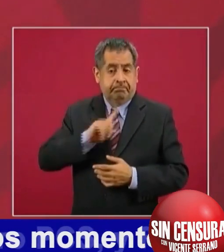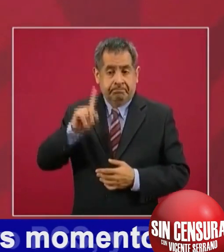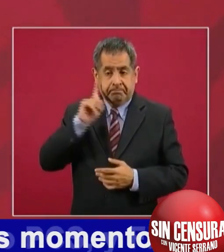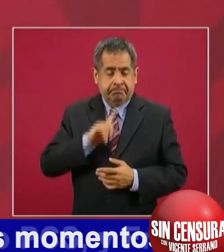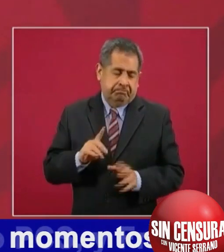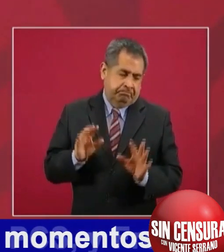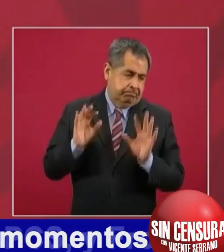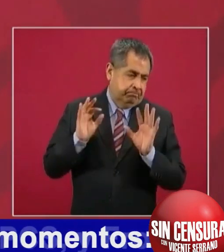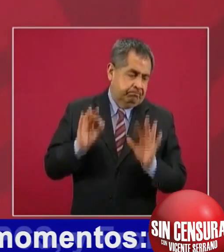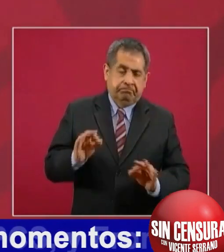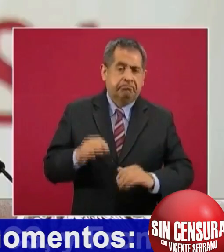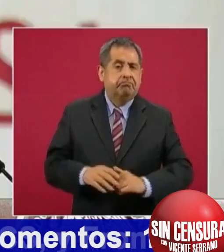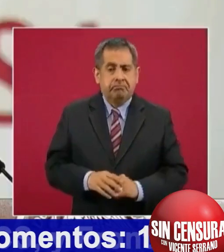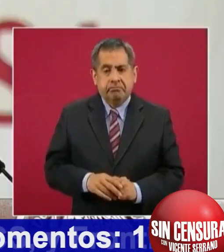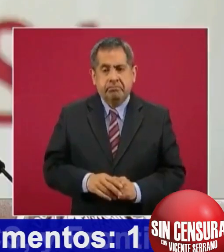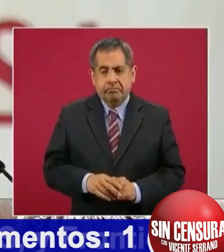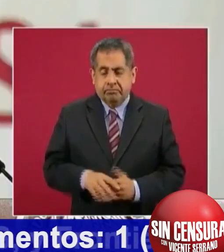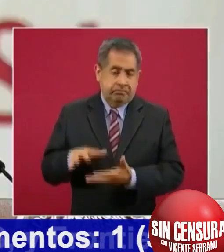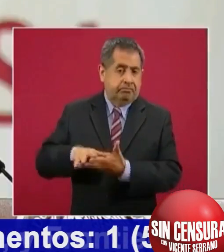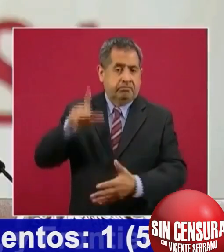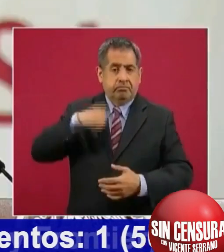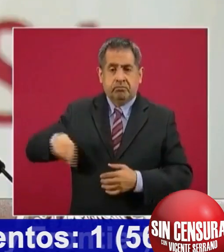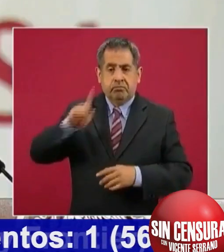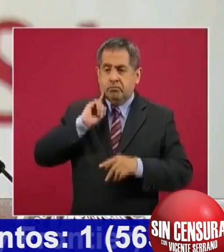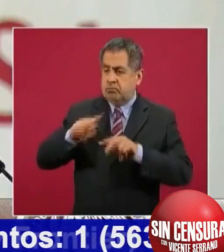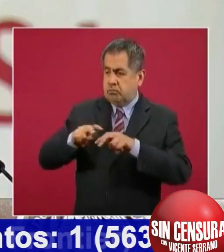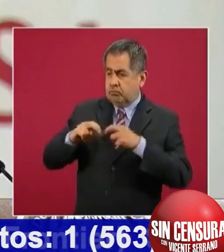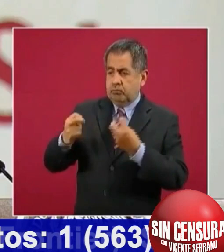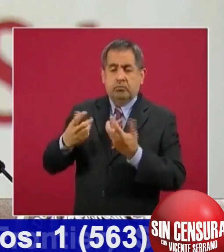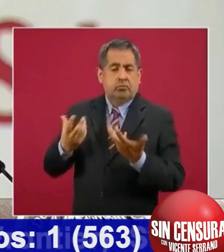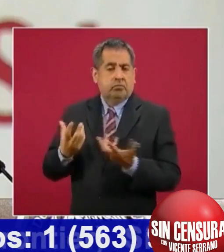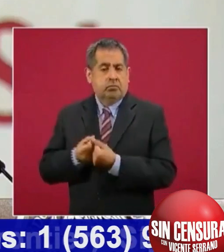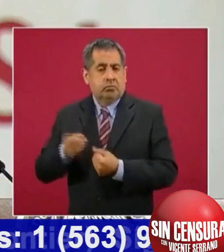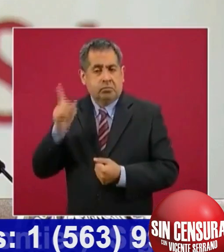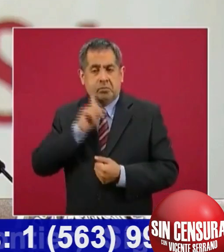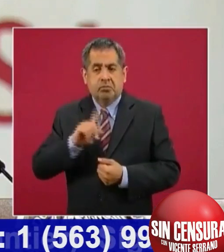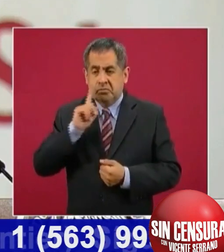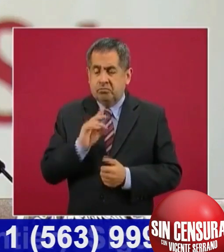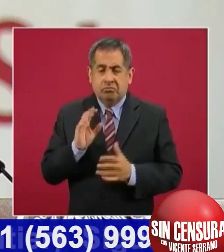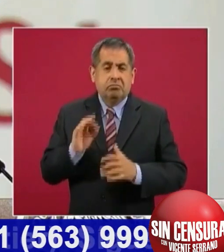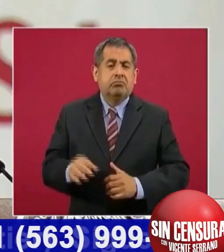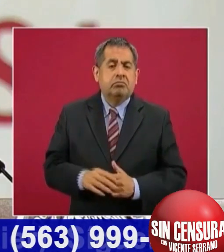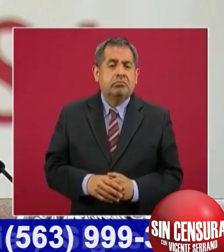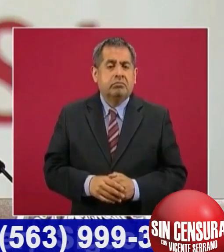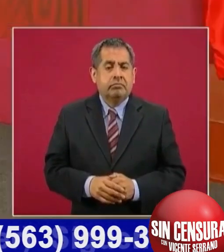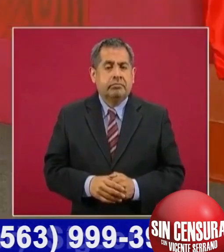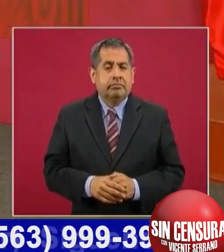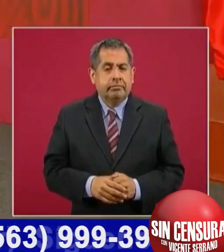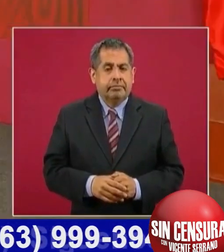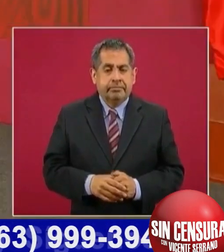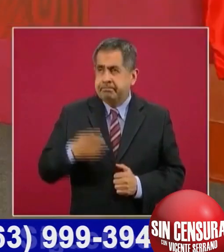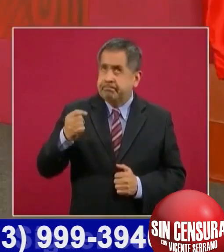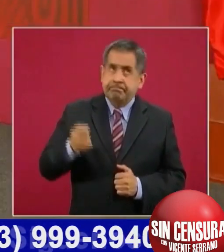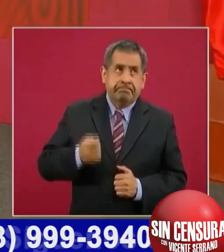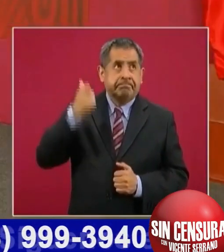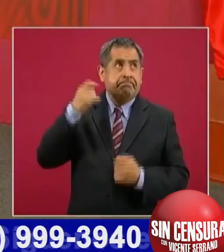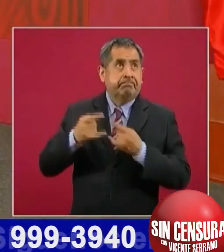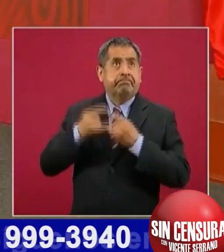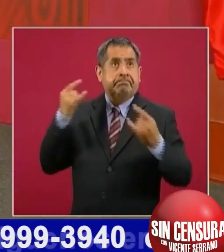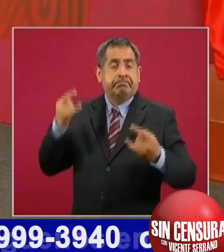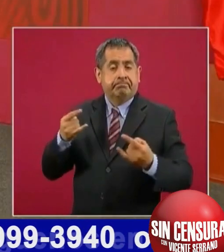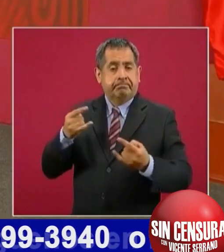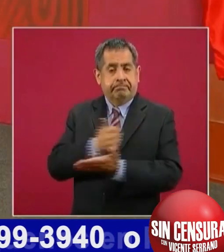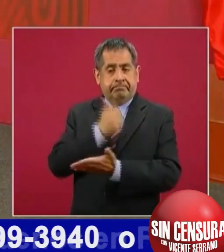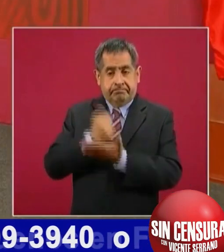La mayoría del gabinete eran mujeres. por primera vez